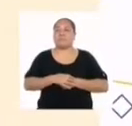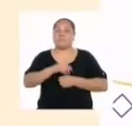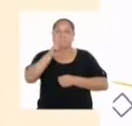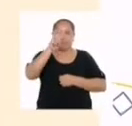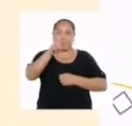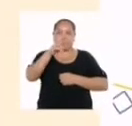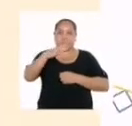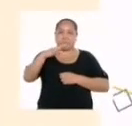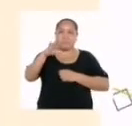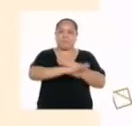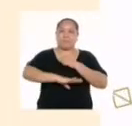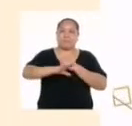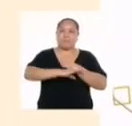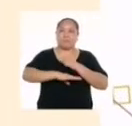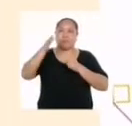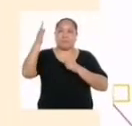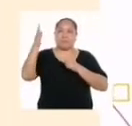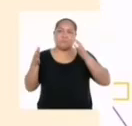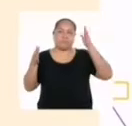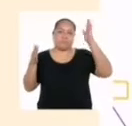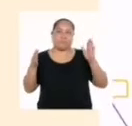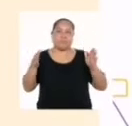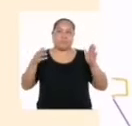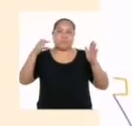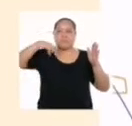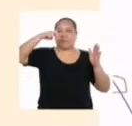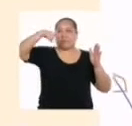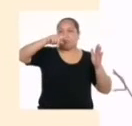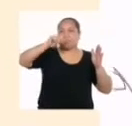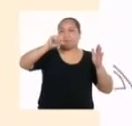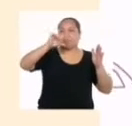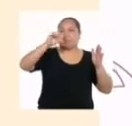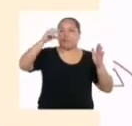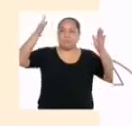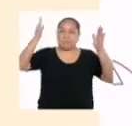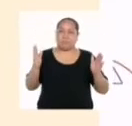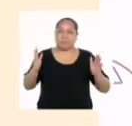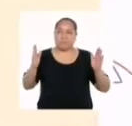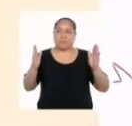Están las 2 bases paralelas de forma pentagonal.